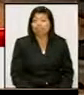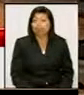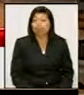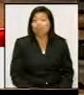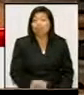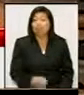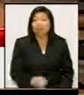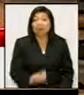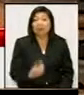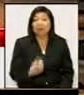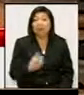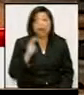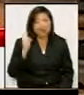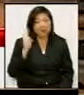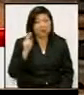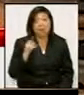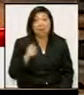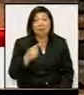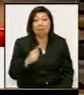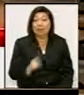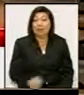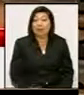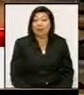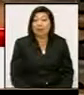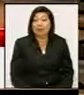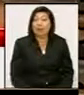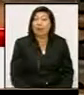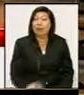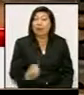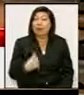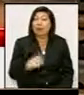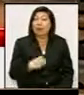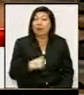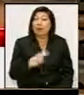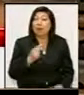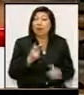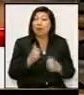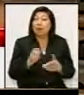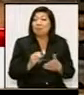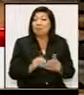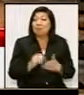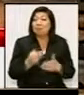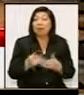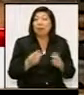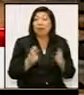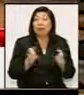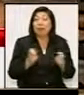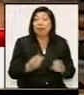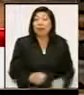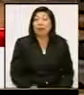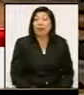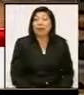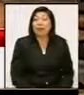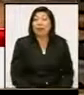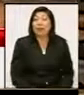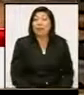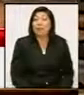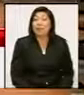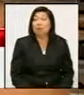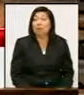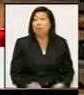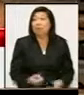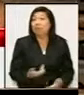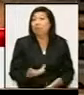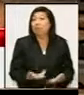tiene toda la razón, señor congresista, en el sentido de que nosotros tenemos un deber de supervisar, más allá del tema del precio, el tema de la calidad, ¿no? E